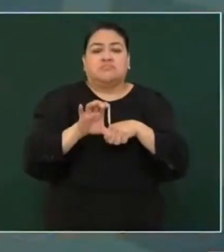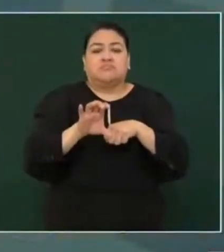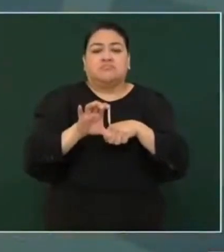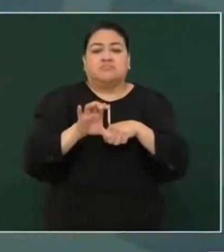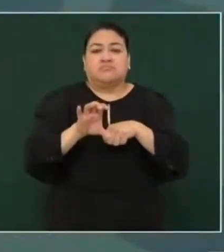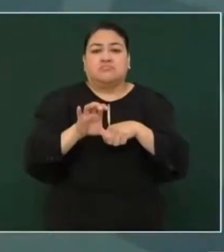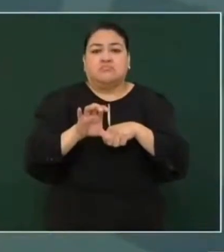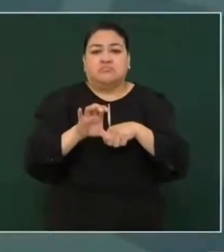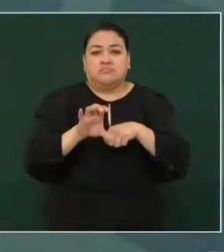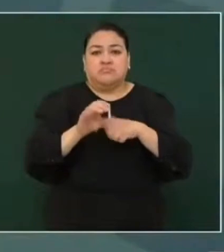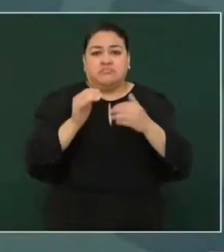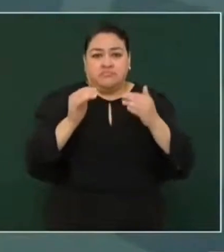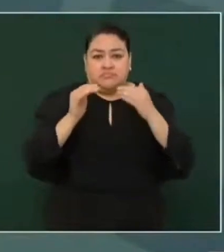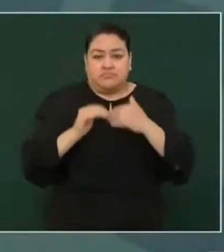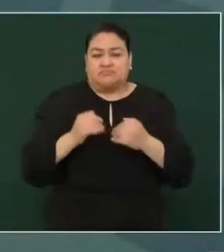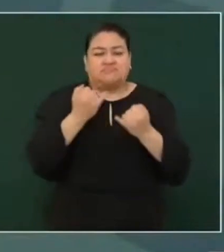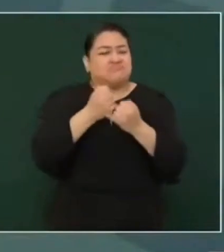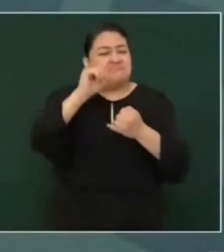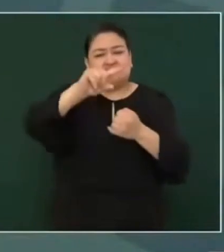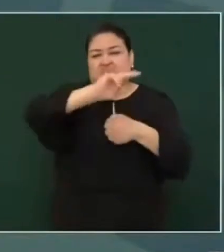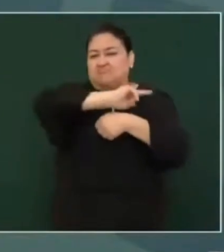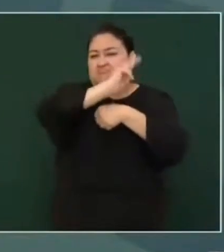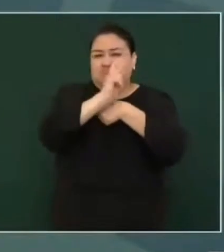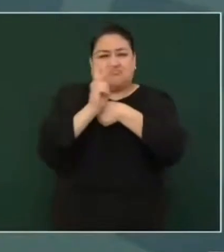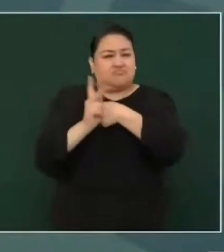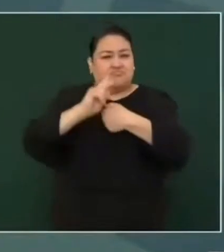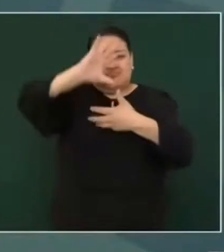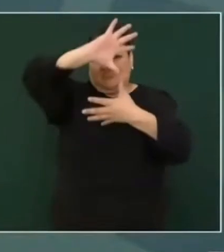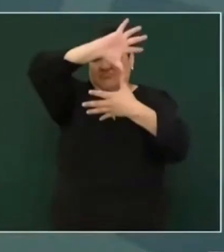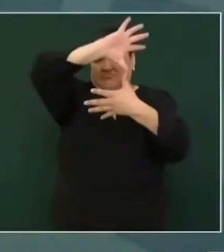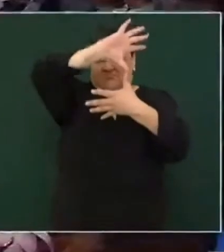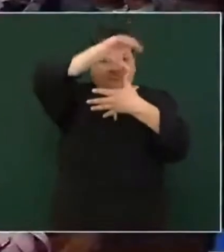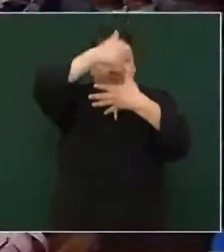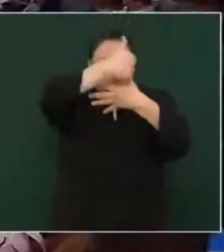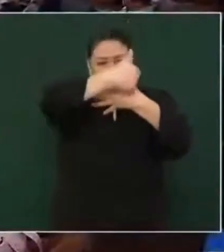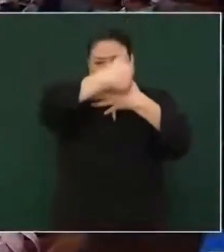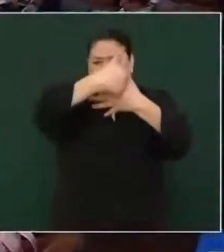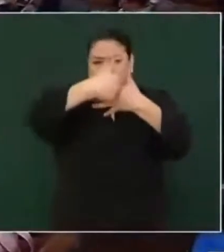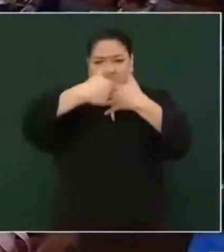en todos los países